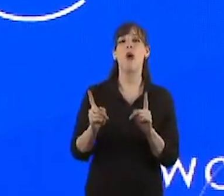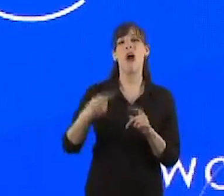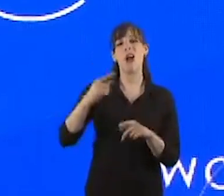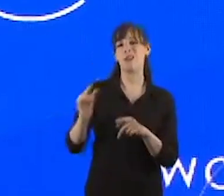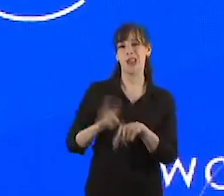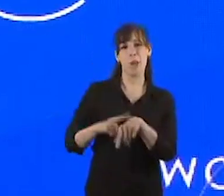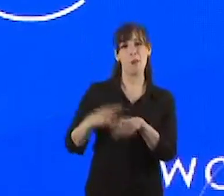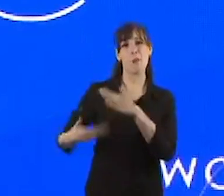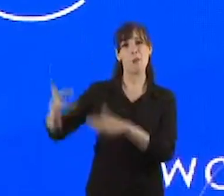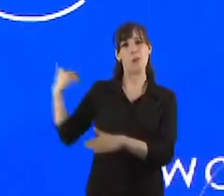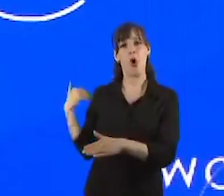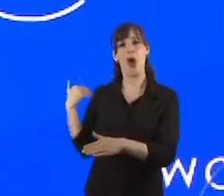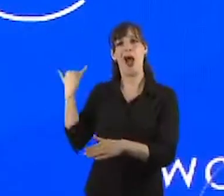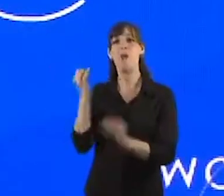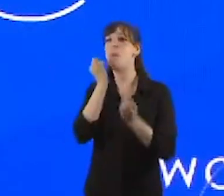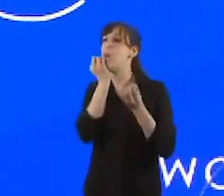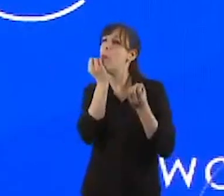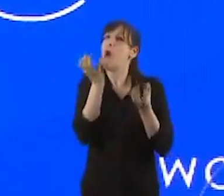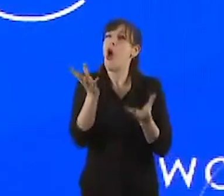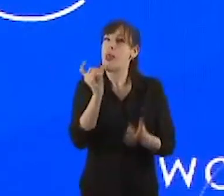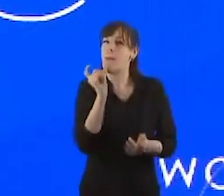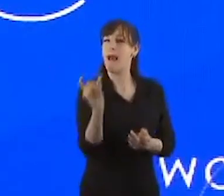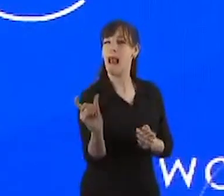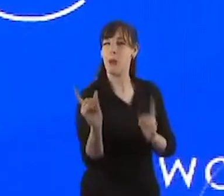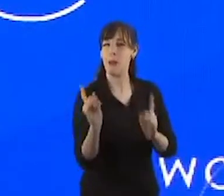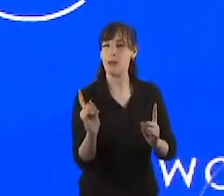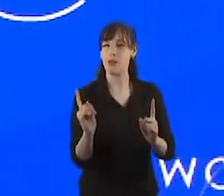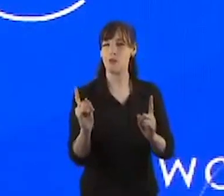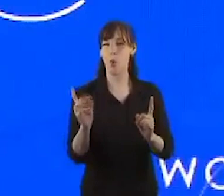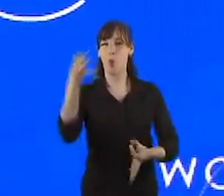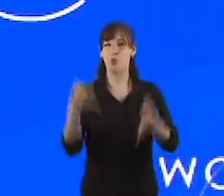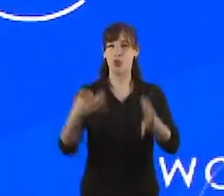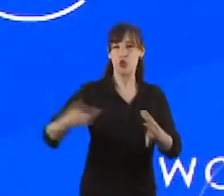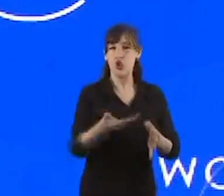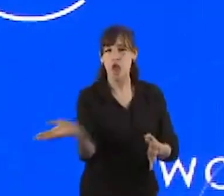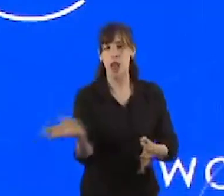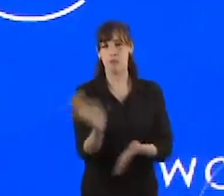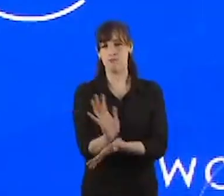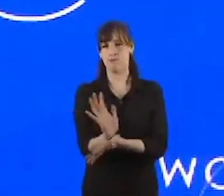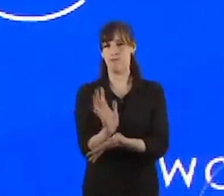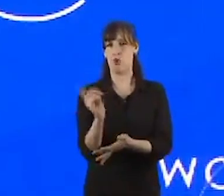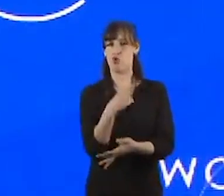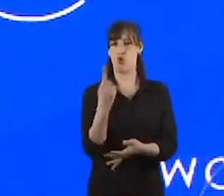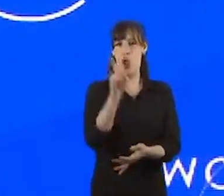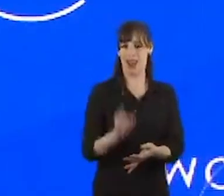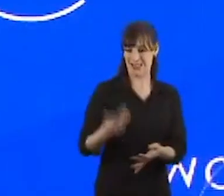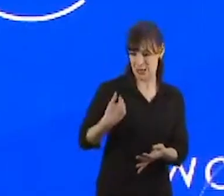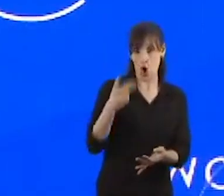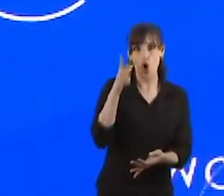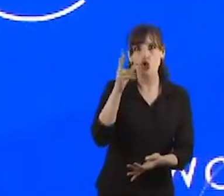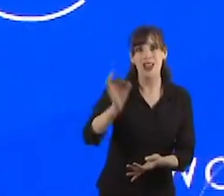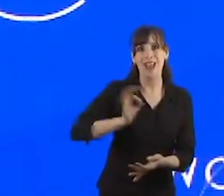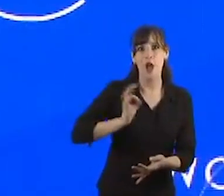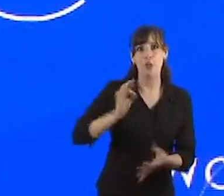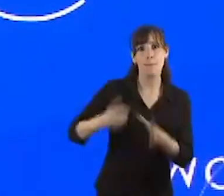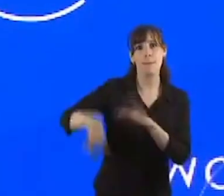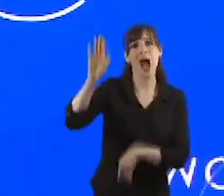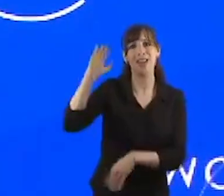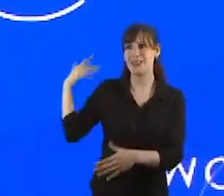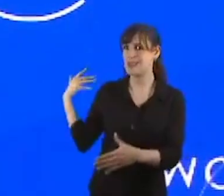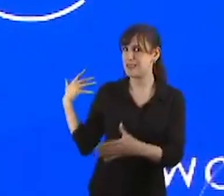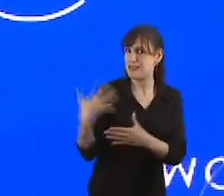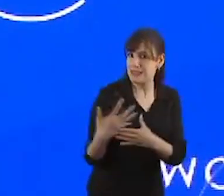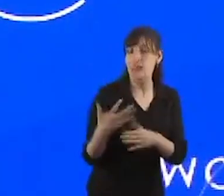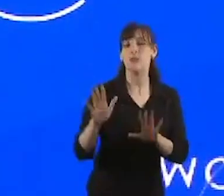época, en mi país es una constante del discurso político desde hace más de 80 años. El problema es que la justicia social no